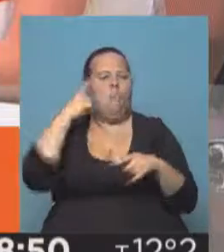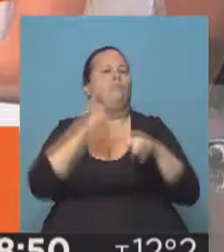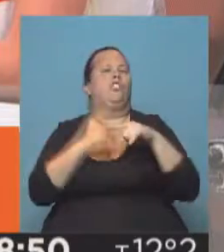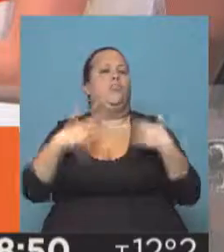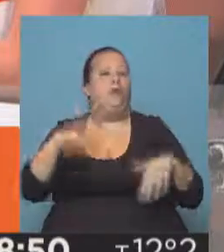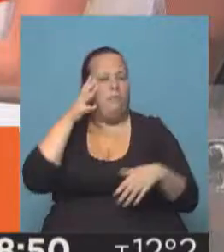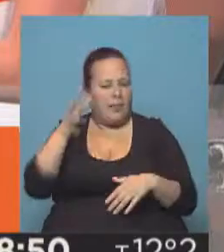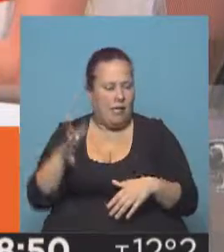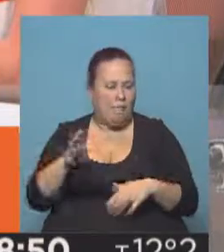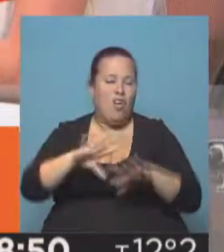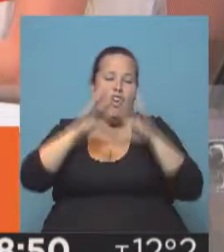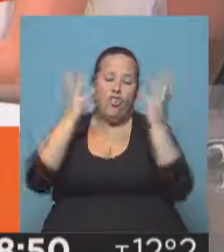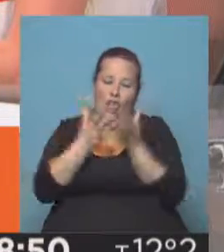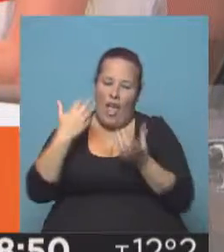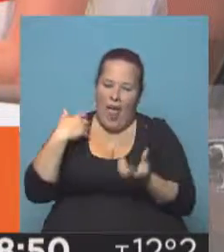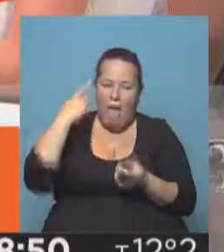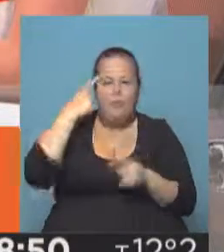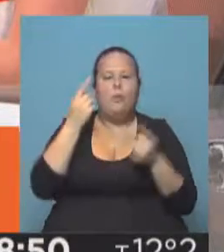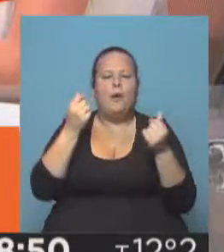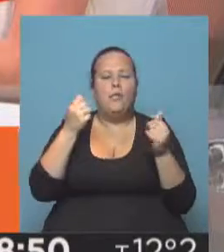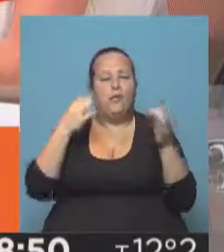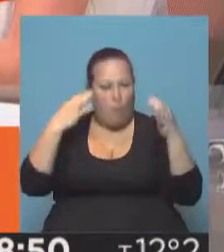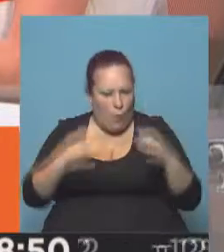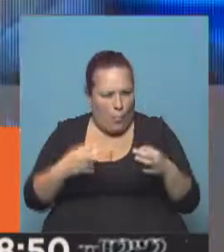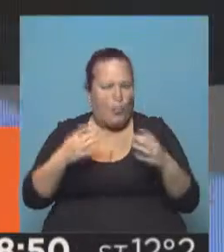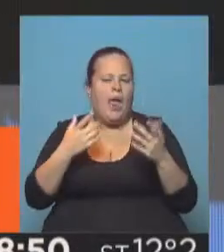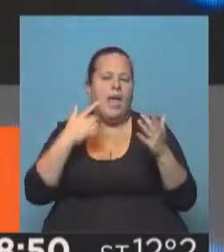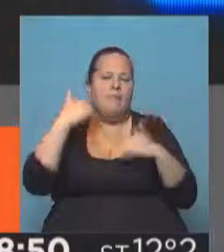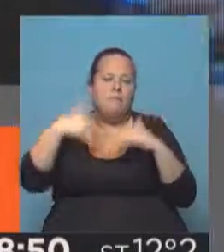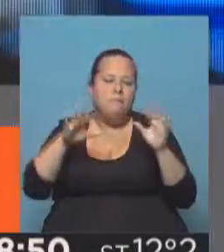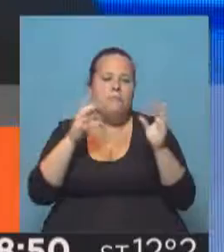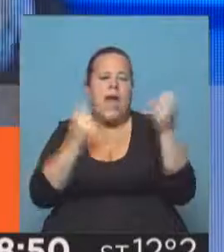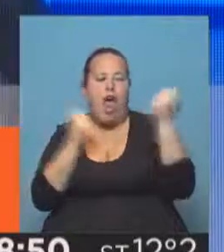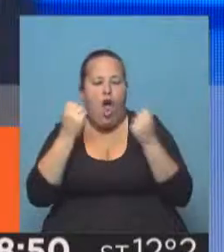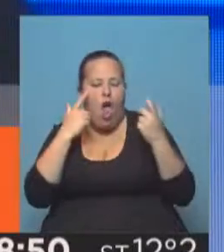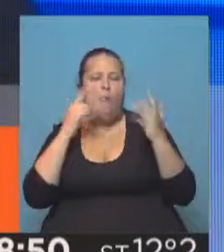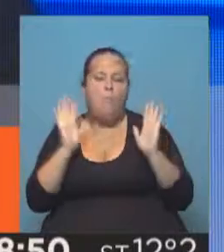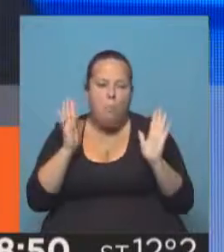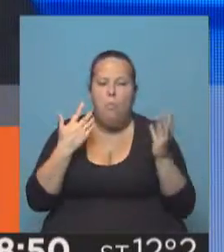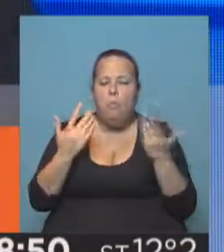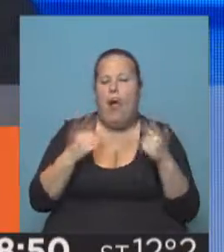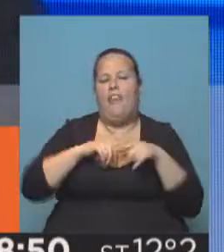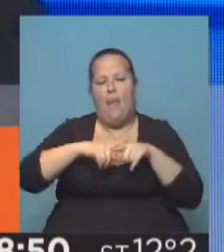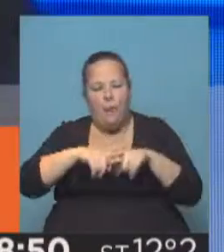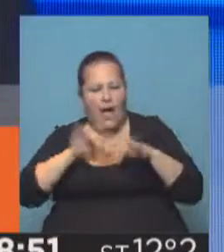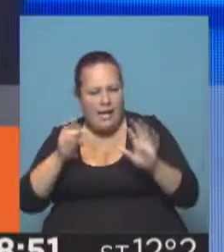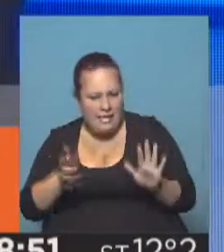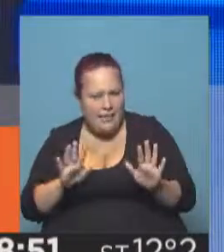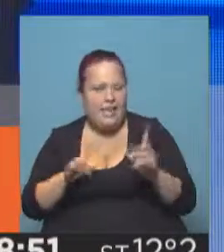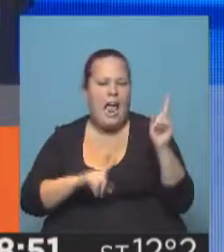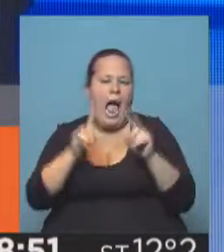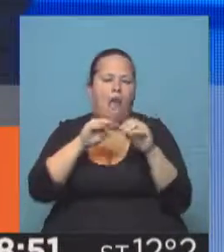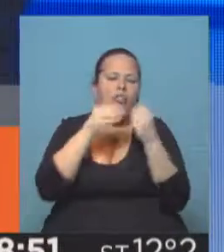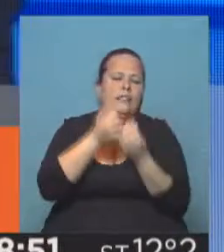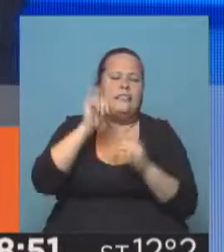optimistas? En términos generales me parece que es un presupuesto mucho más razonable, con supuestos macroeconómicos que uno puede discutir algunas